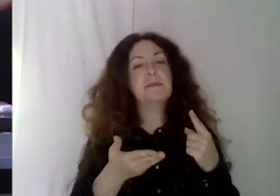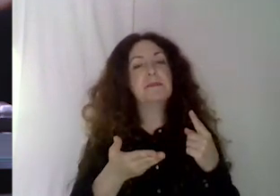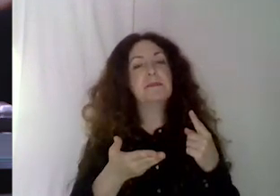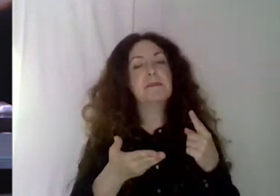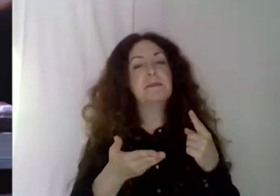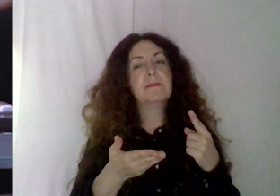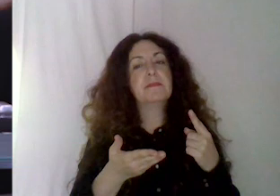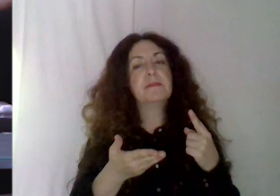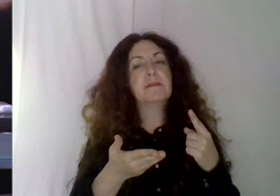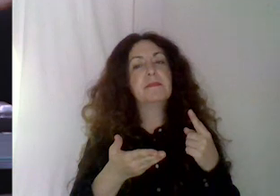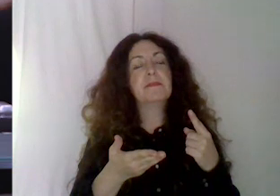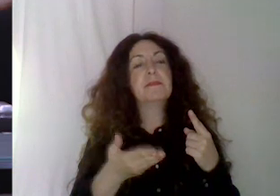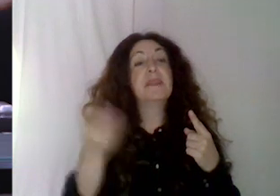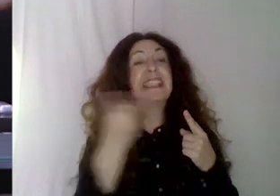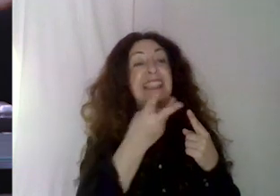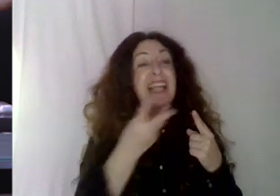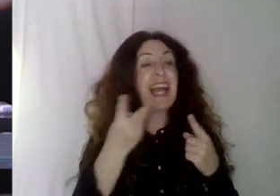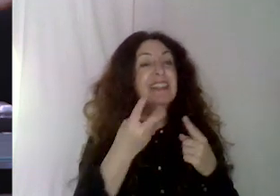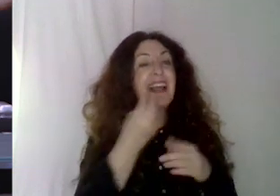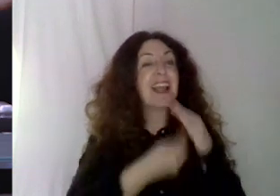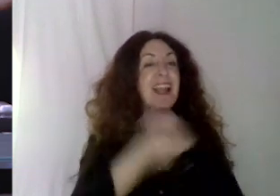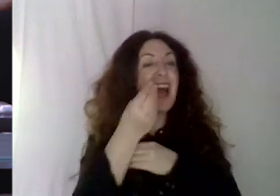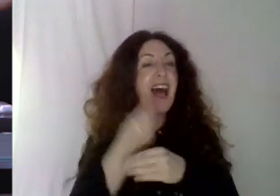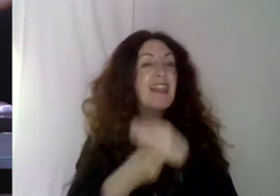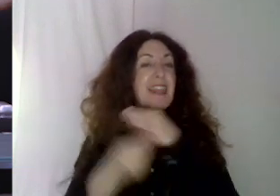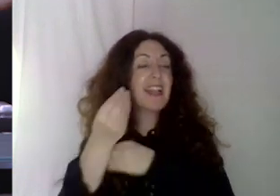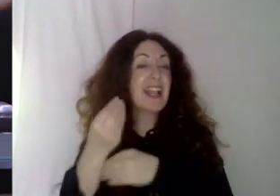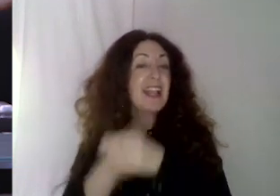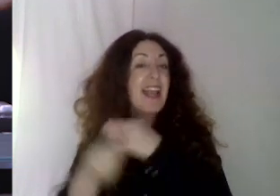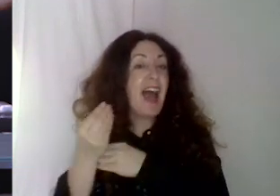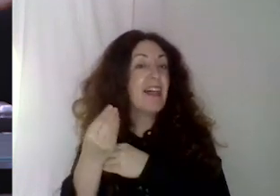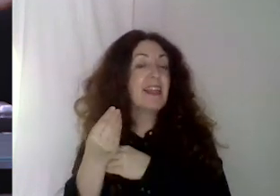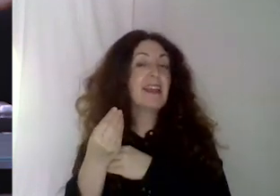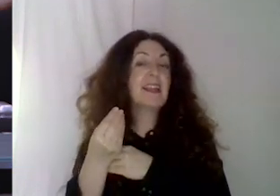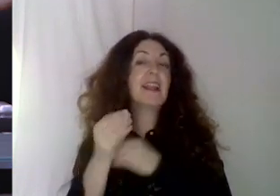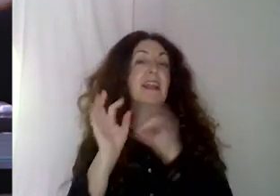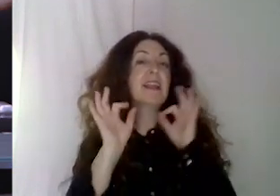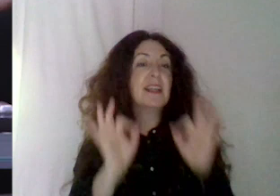pareció. Pero en todo caso, lo que me parece importante destacar.